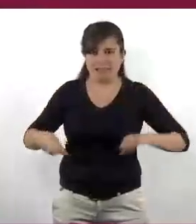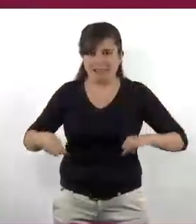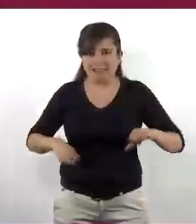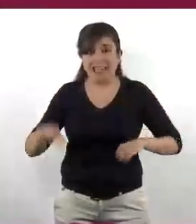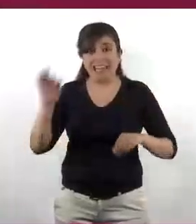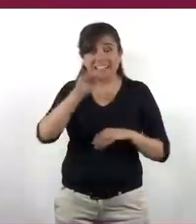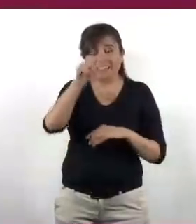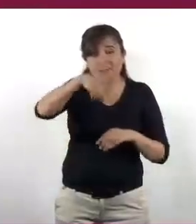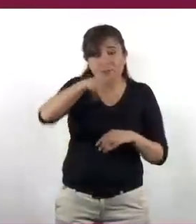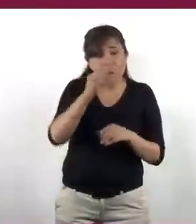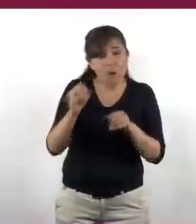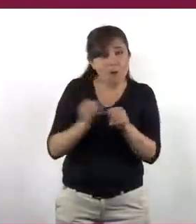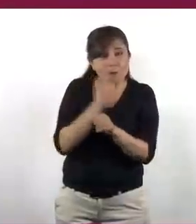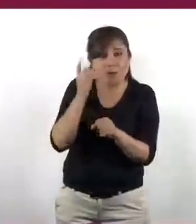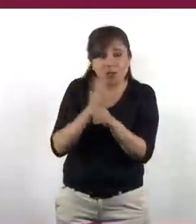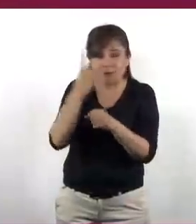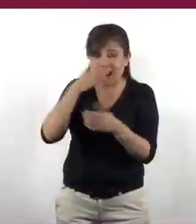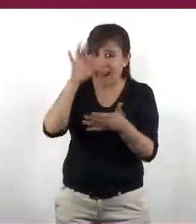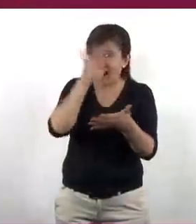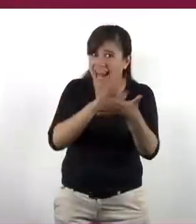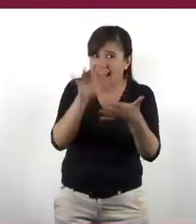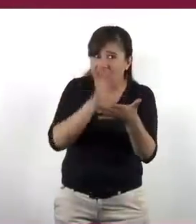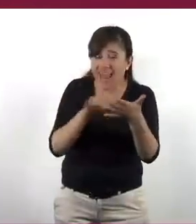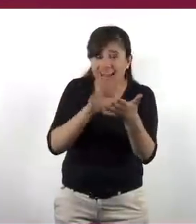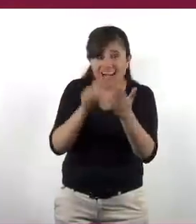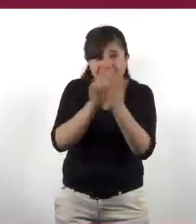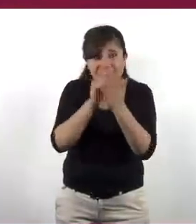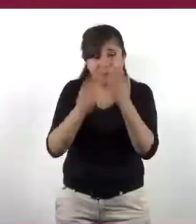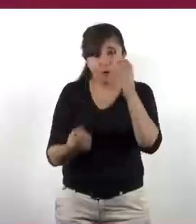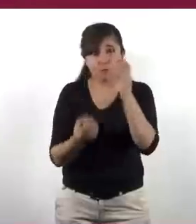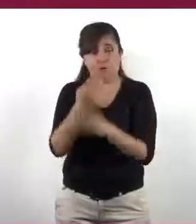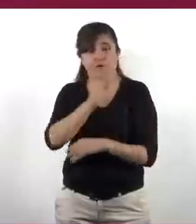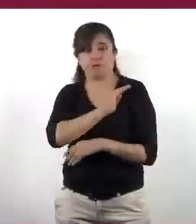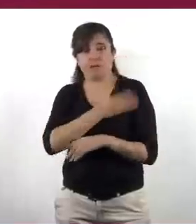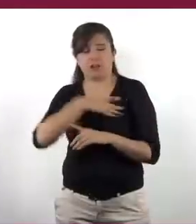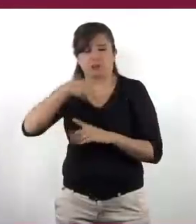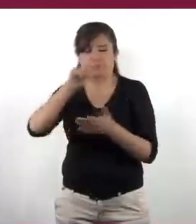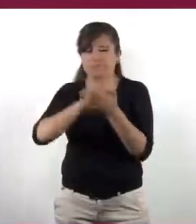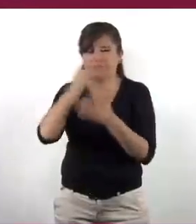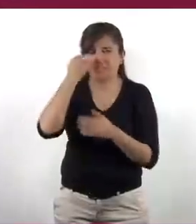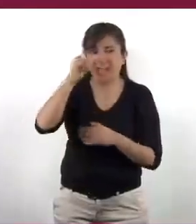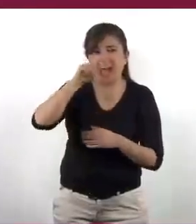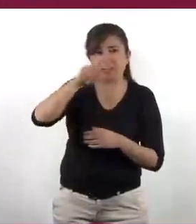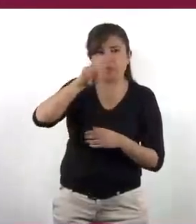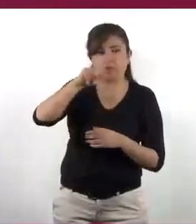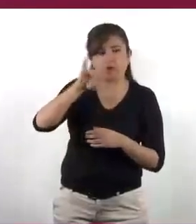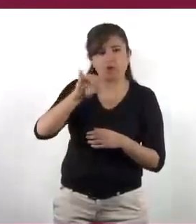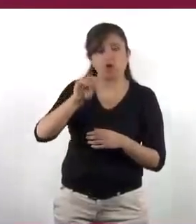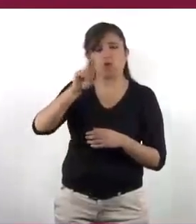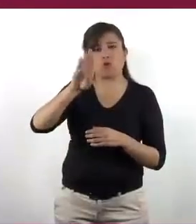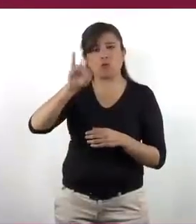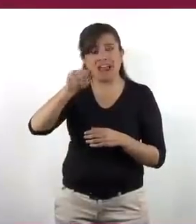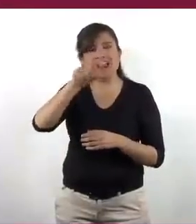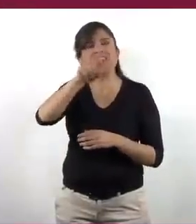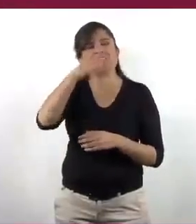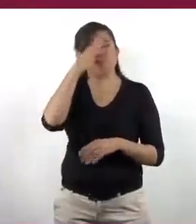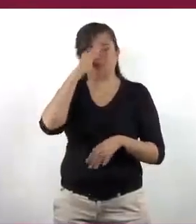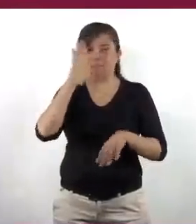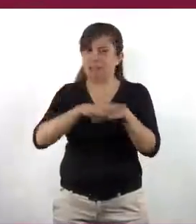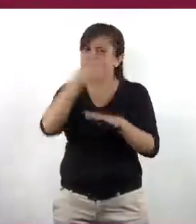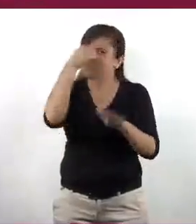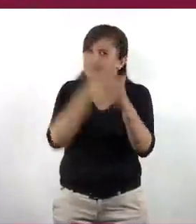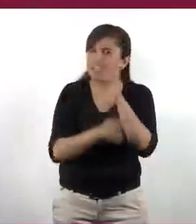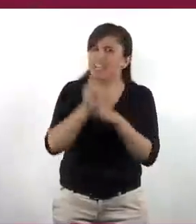la oportunidad de leer el libro La Nueva España de Antonio Rubial, podrán conocer más sobre las